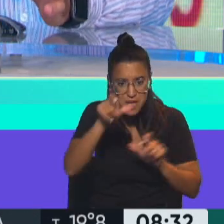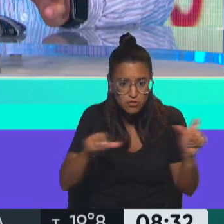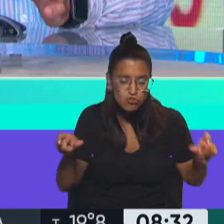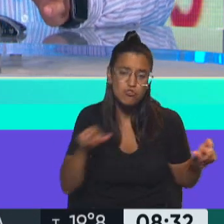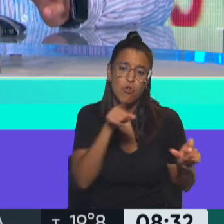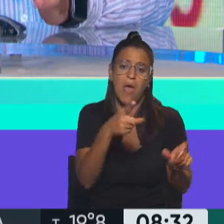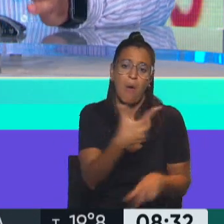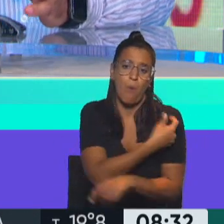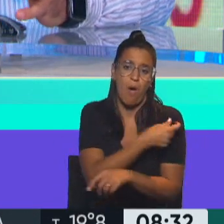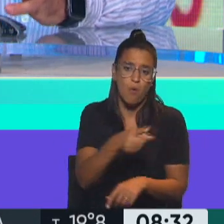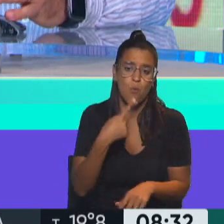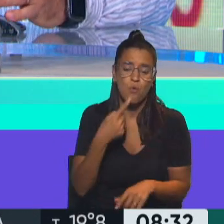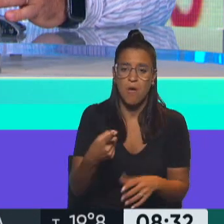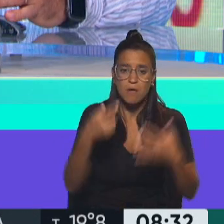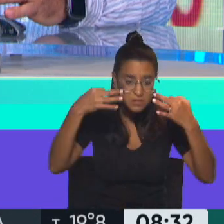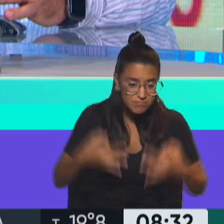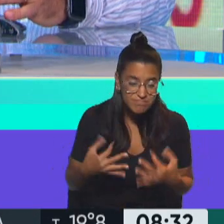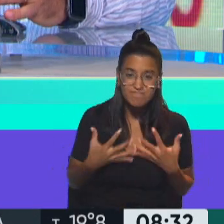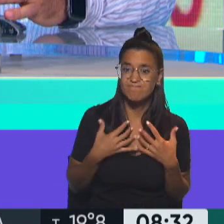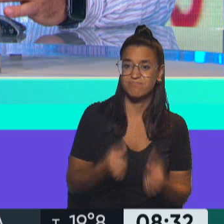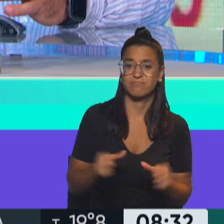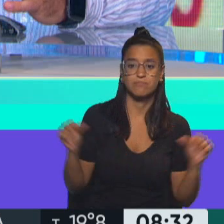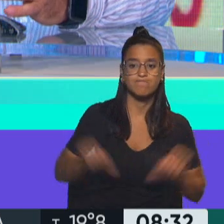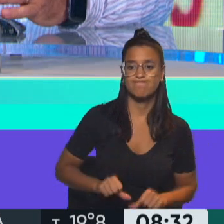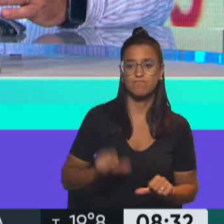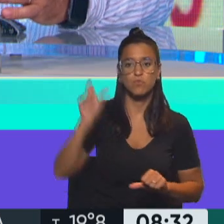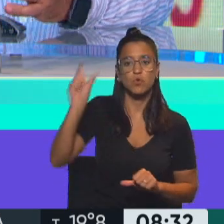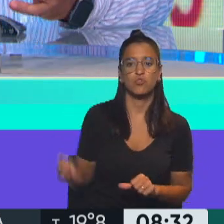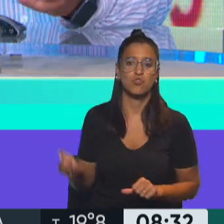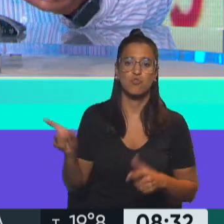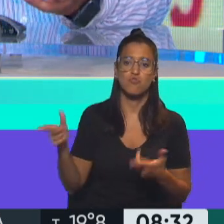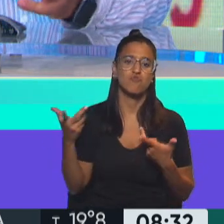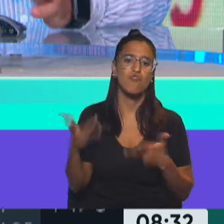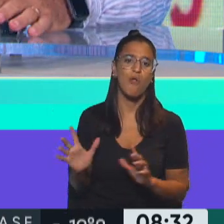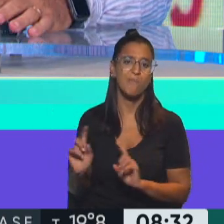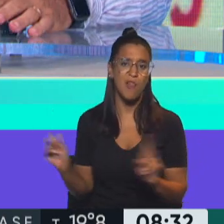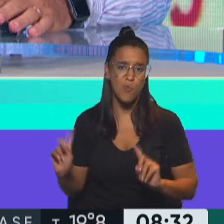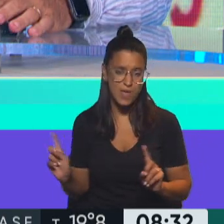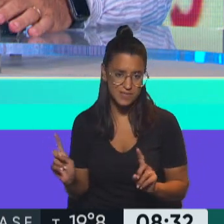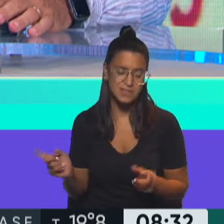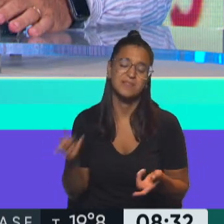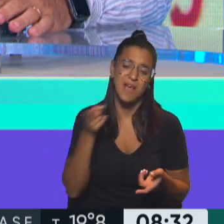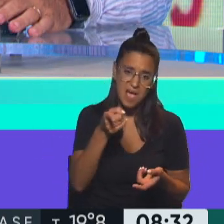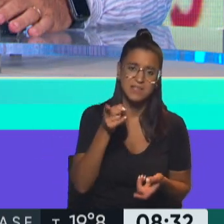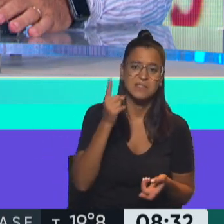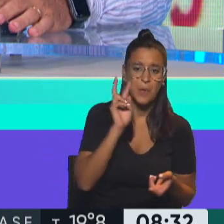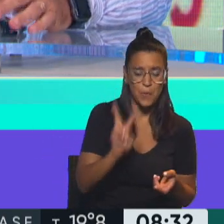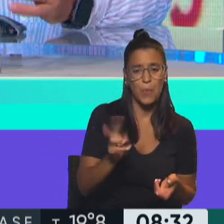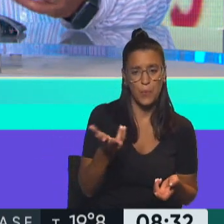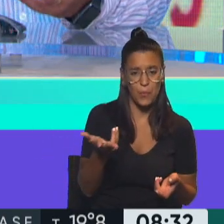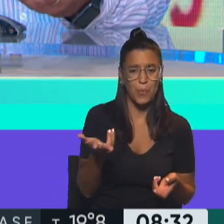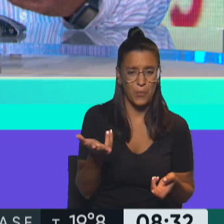cuales la vacuna no responde como en un individuo normal, bueno, ahí es donde se está observando,